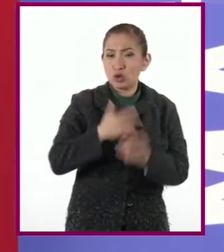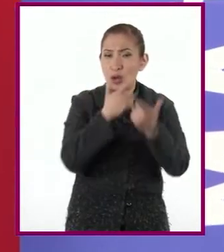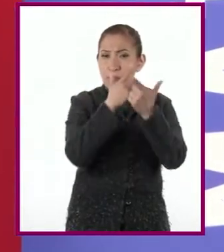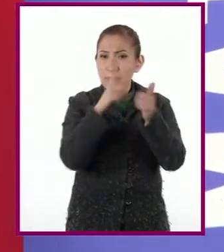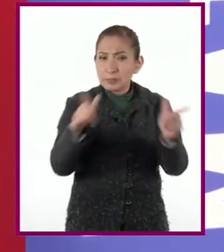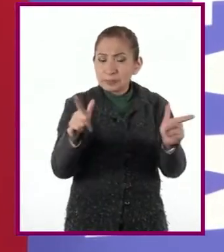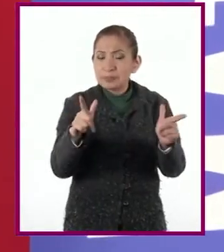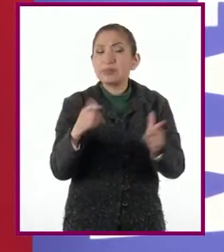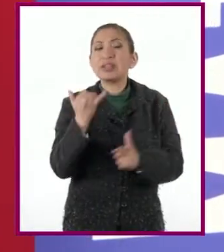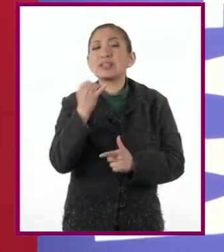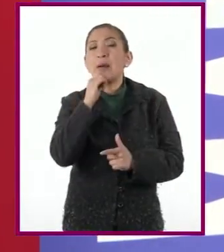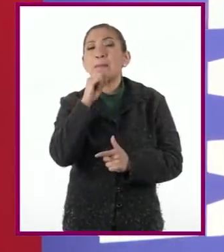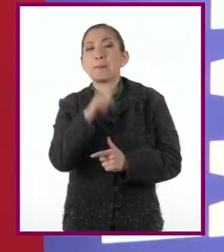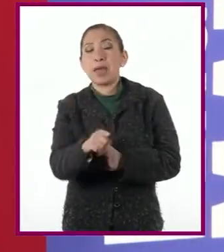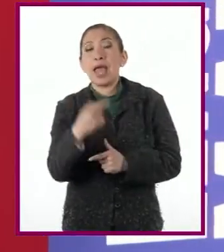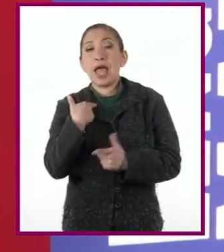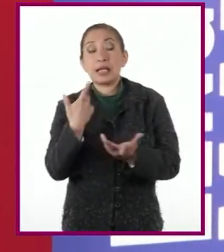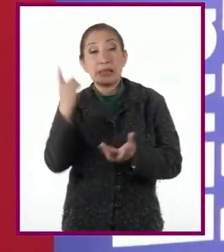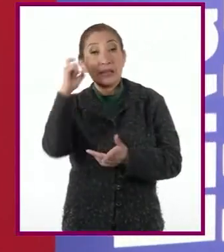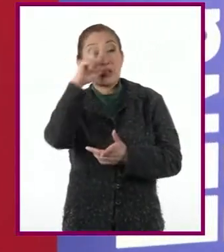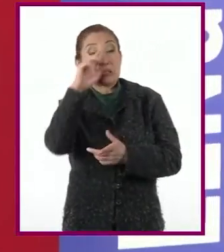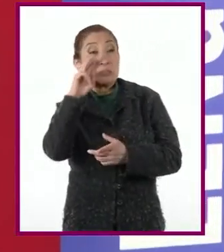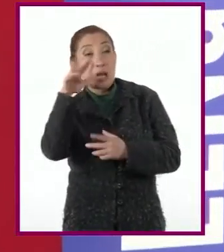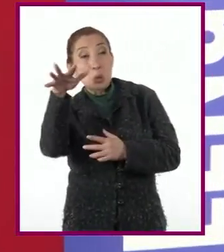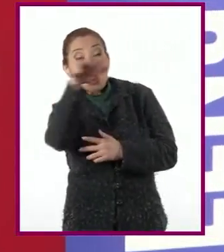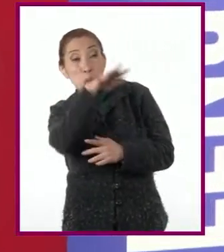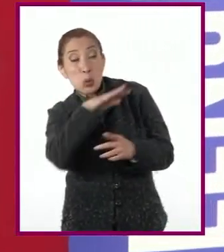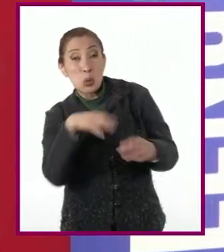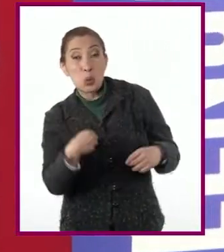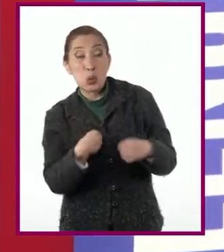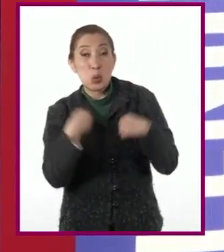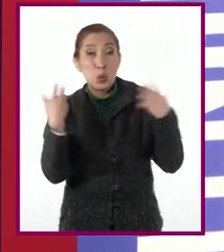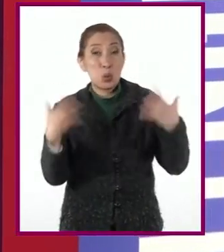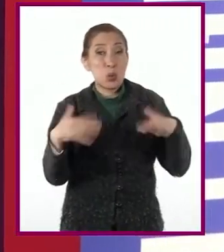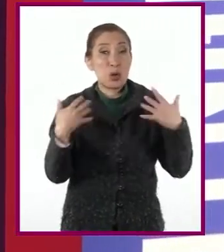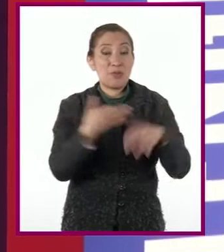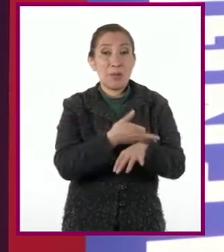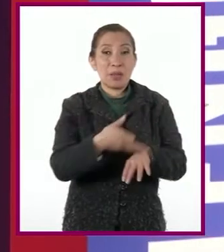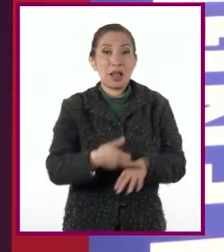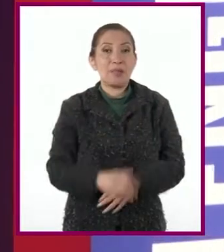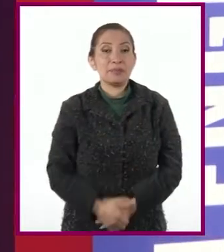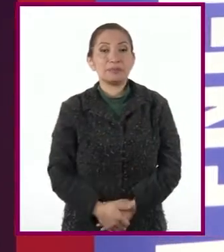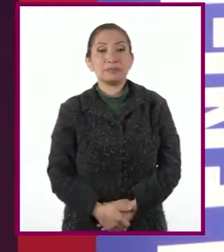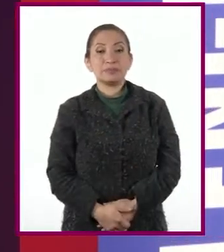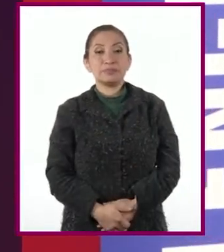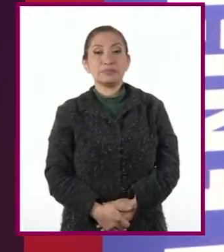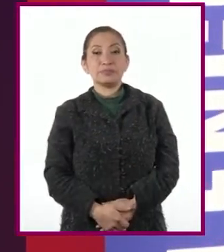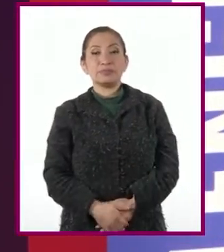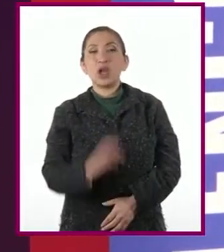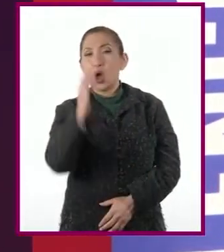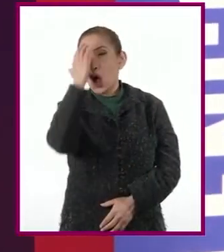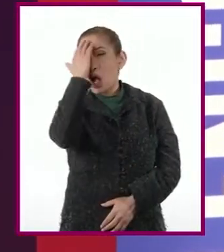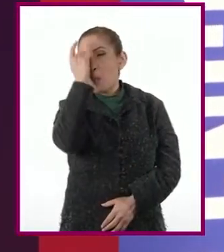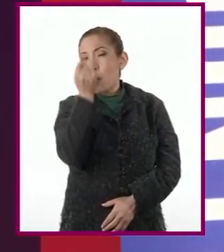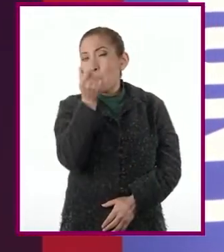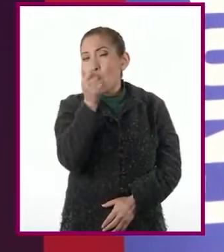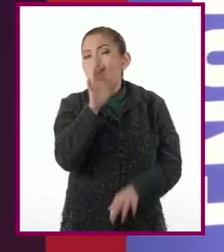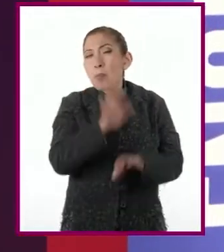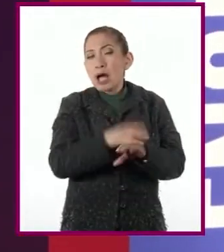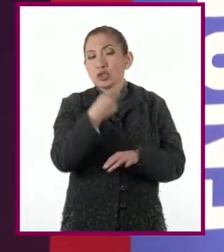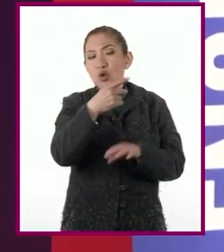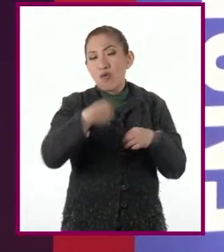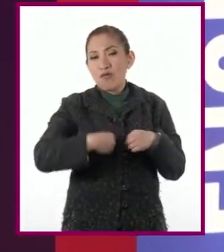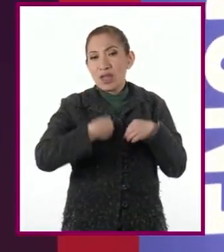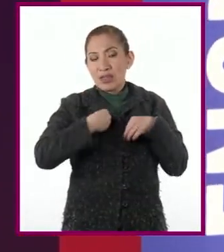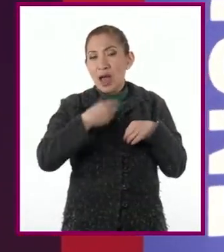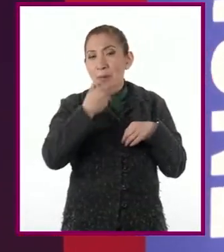libertad, así como las difíciles condiciones en las que se encontraba su familia. Conozcamos un poco más de la vida